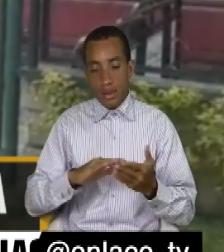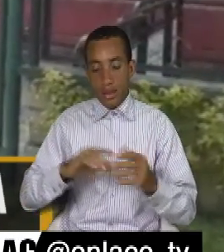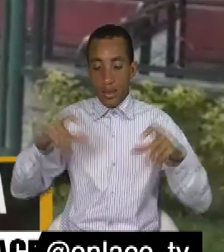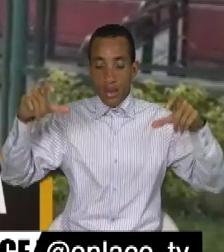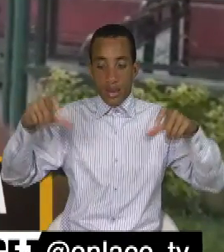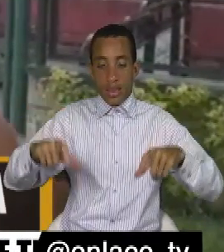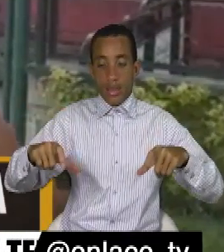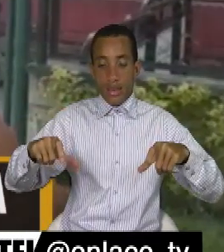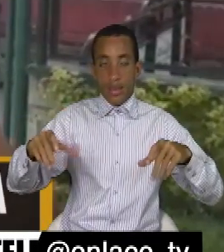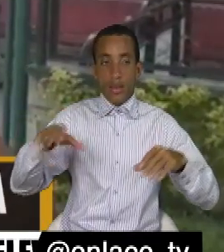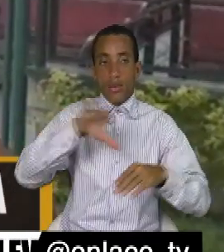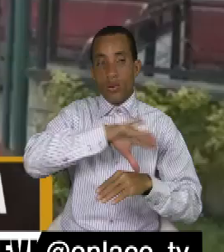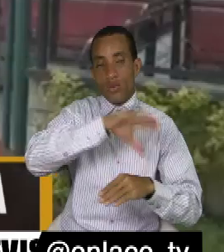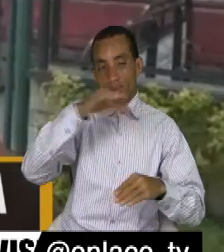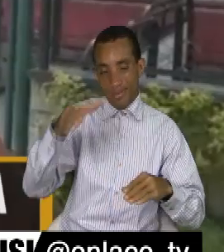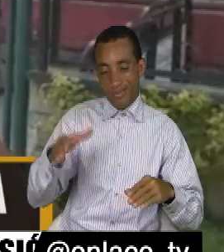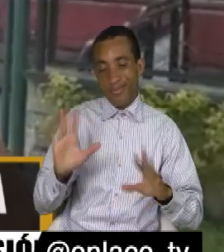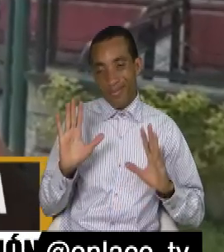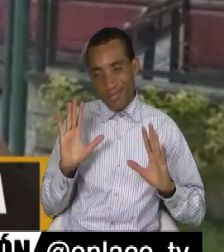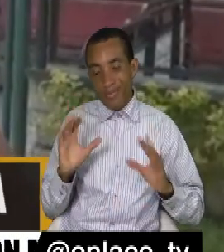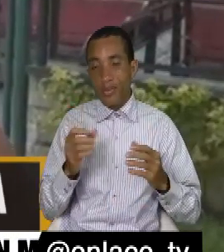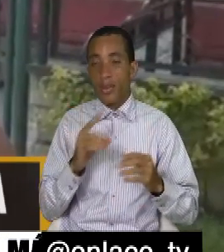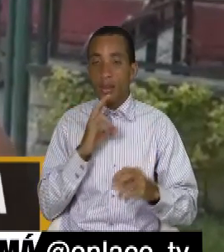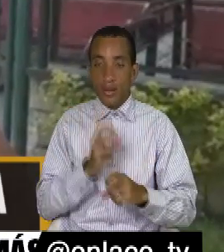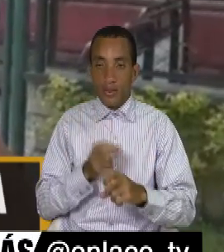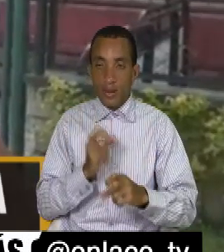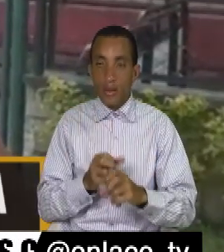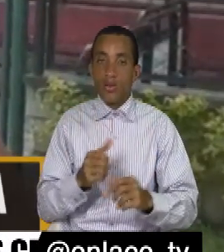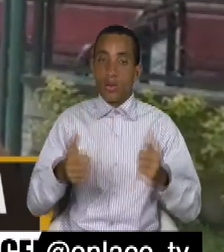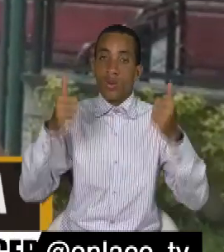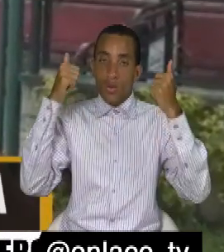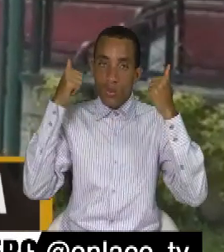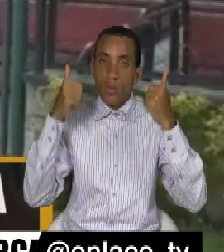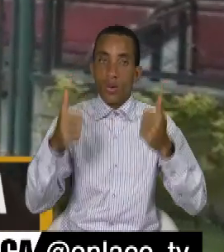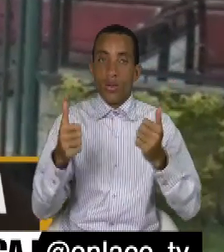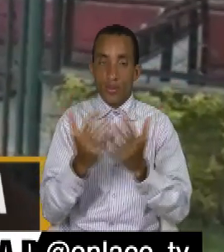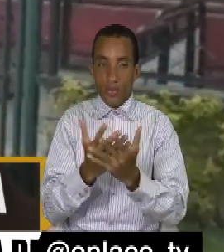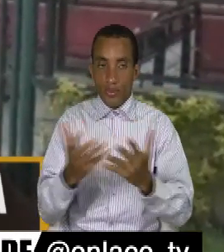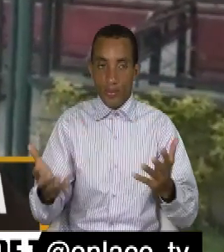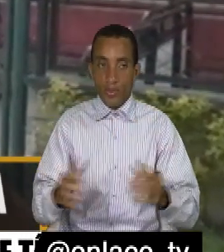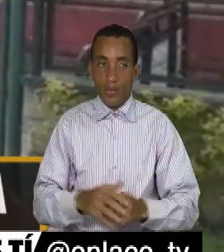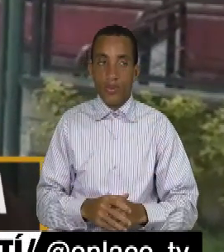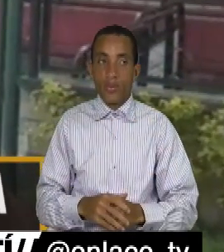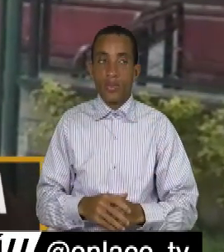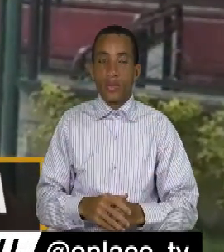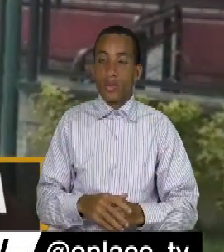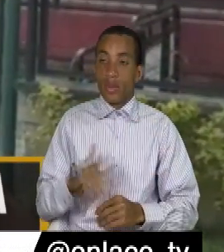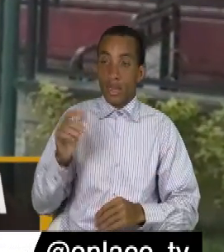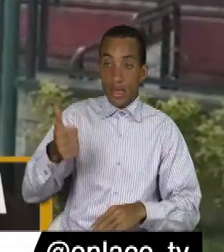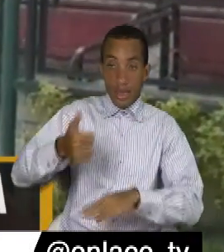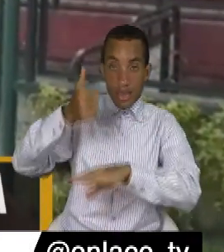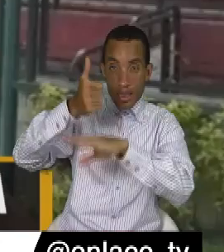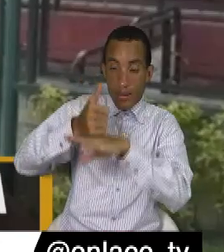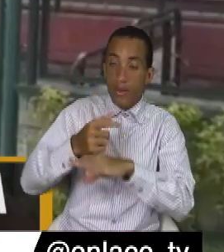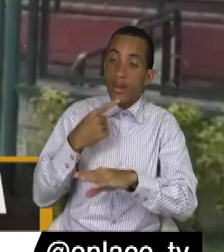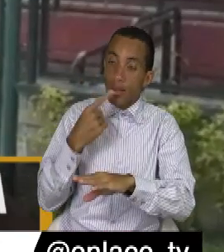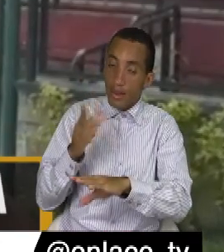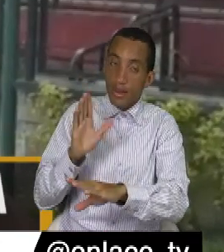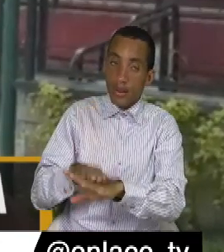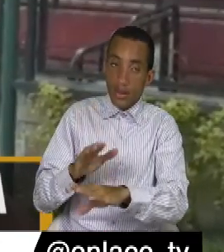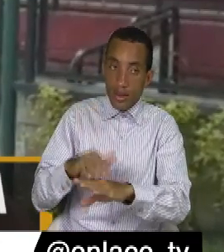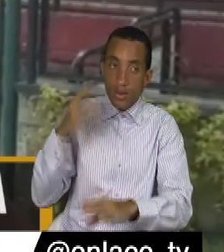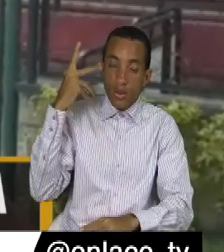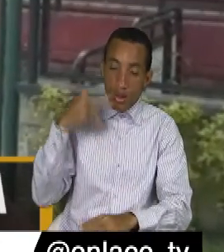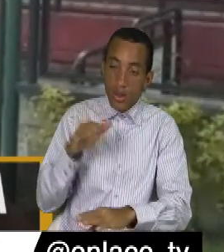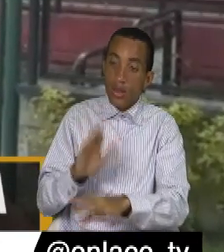pero le hicieron las cosas bien, más que todo las cosas que le interesan más al profe, que nos habla a nosotros pues todos los días en los